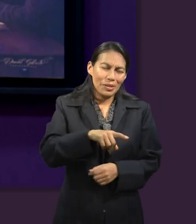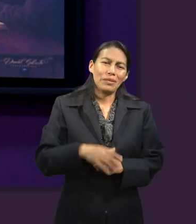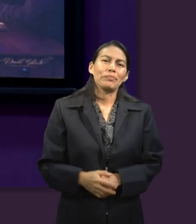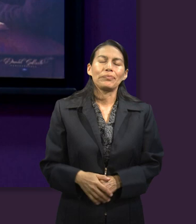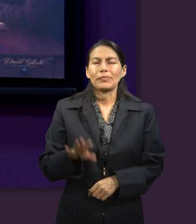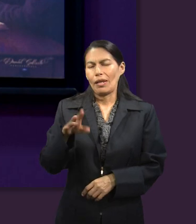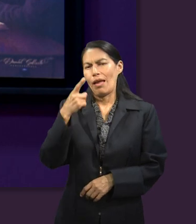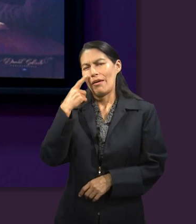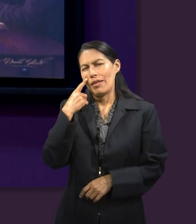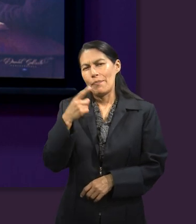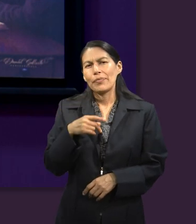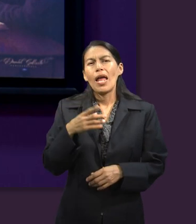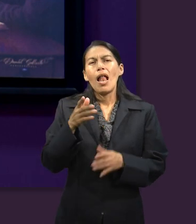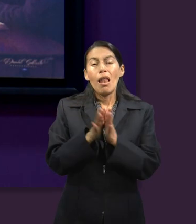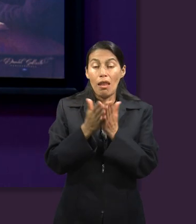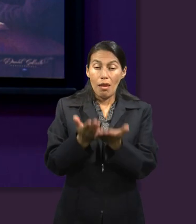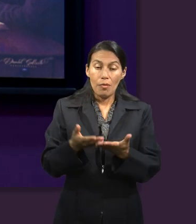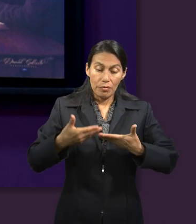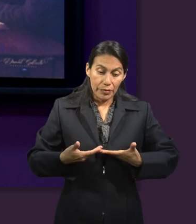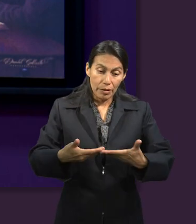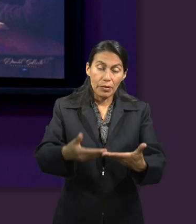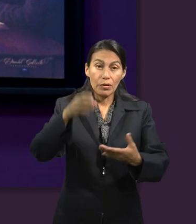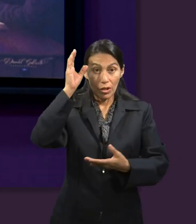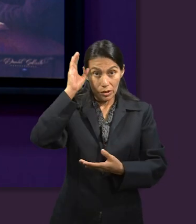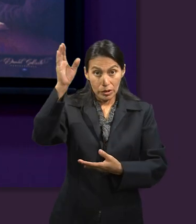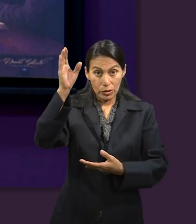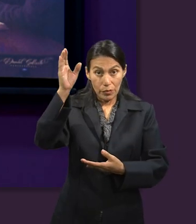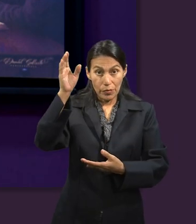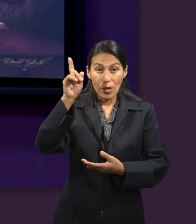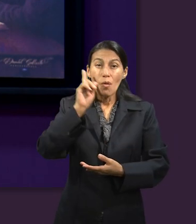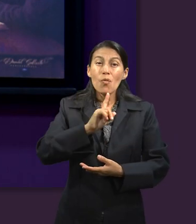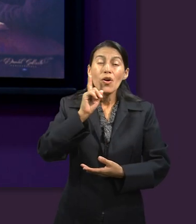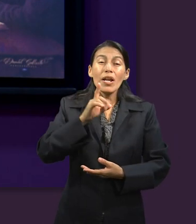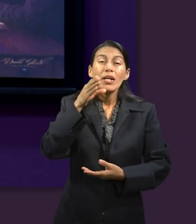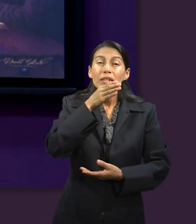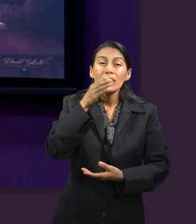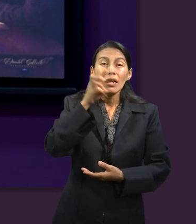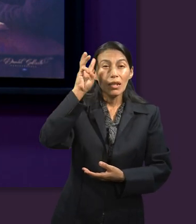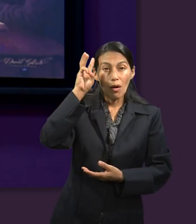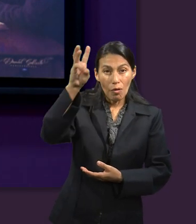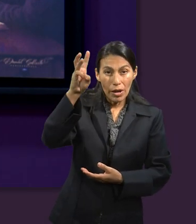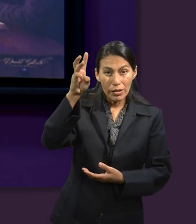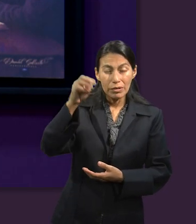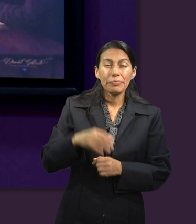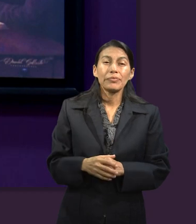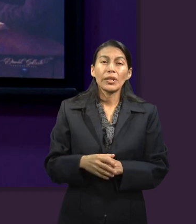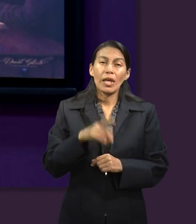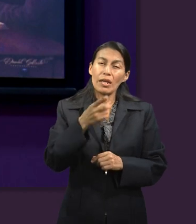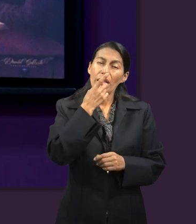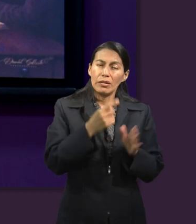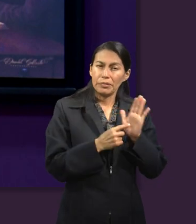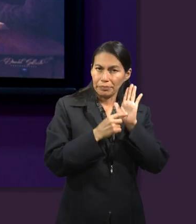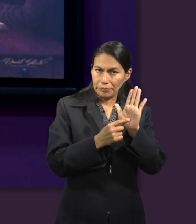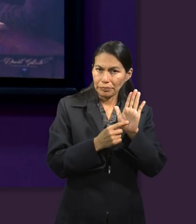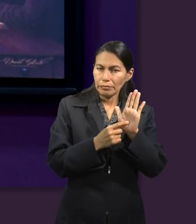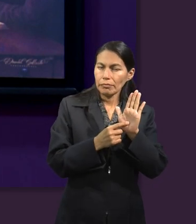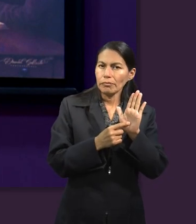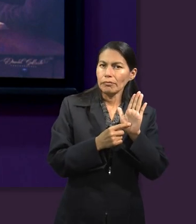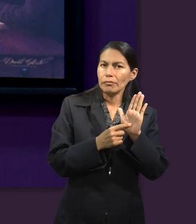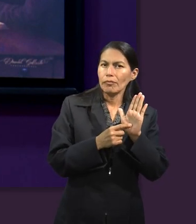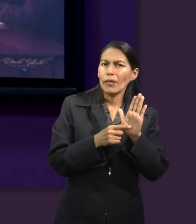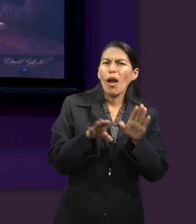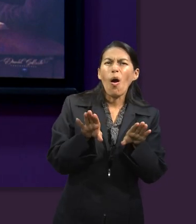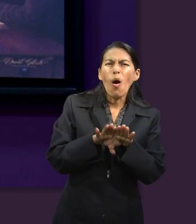me gustaría mencionar que el camino de el camino a cristo un libro escrito por una por una escritora cristiana elena